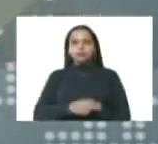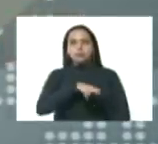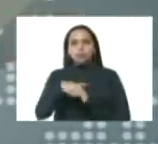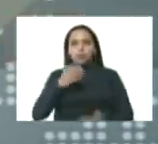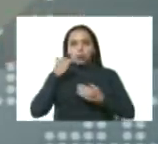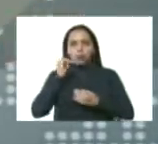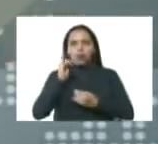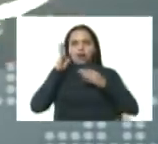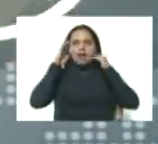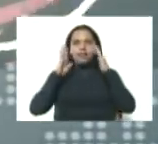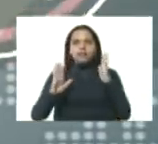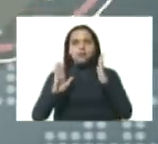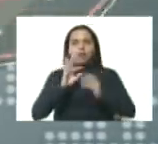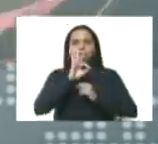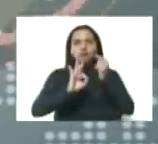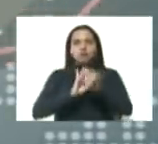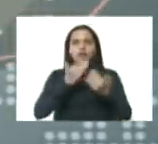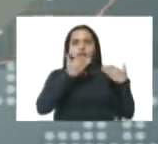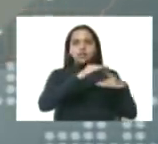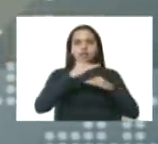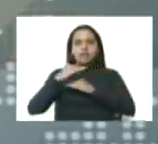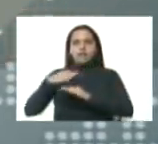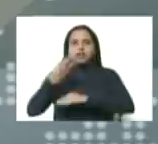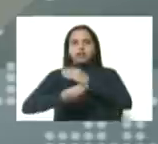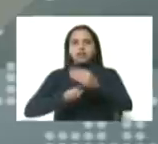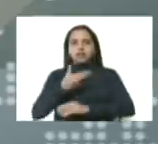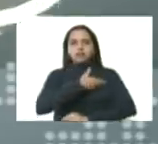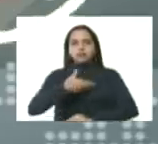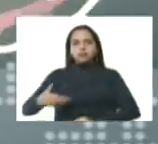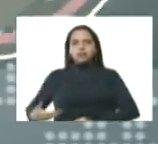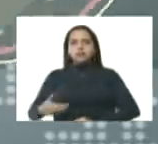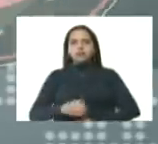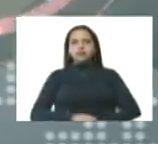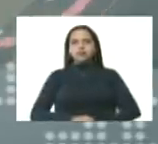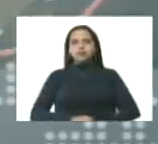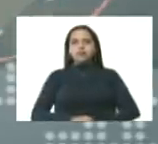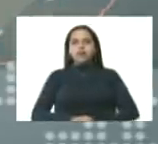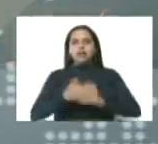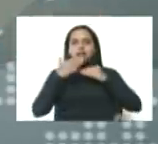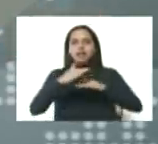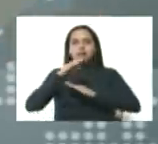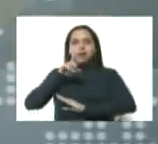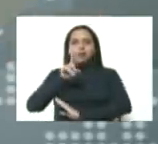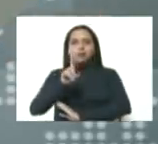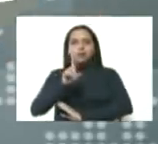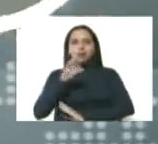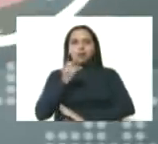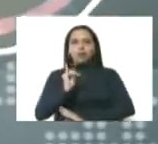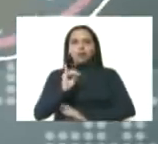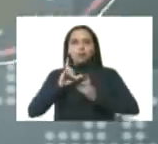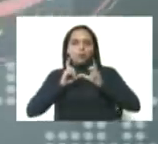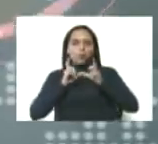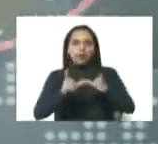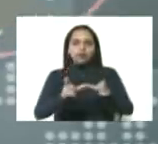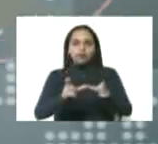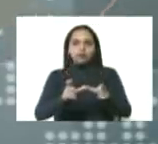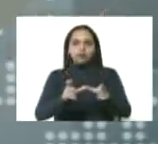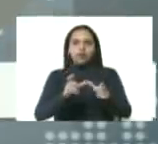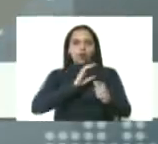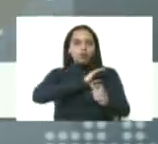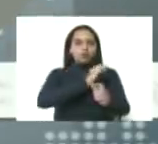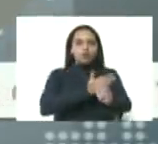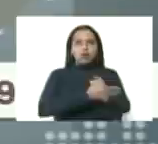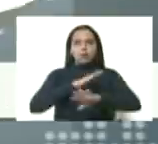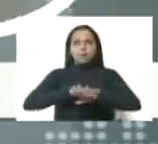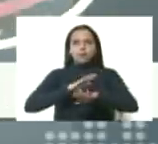a los 3 niveles que decidió el presidente de la República. Un nivel 1 de cuarentena radical, porque sabemos